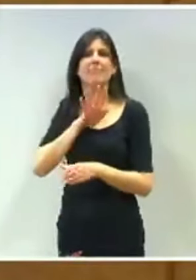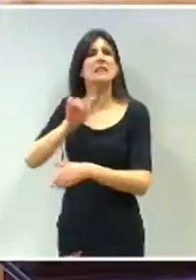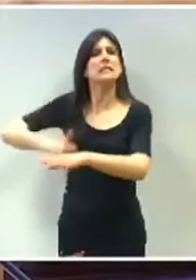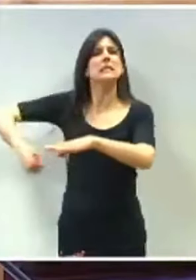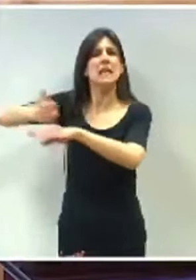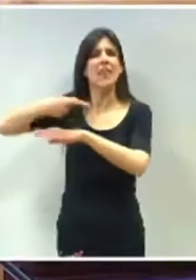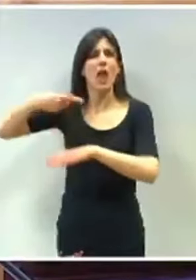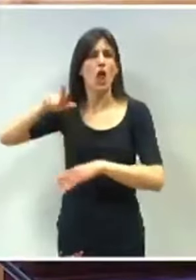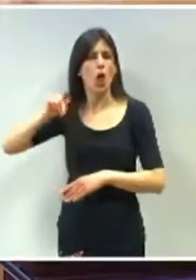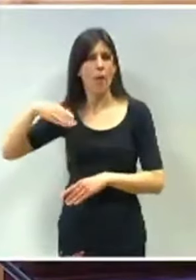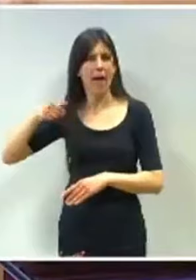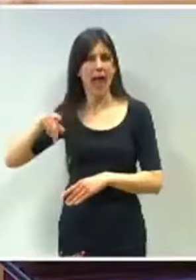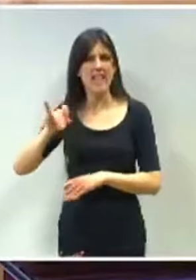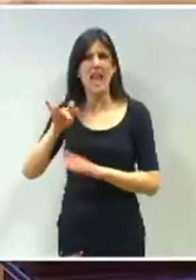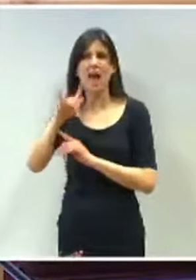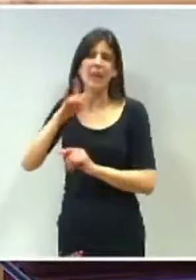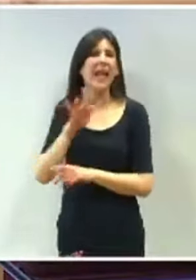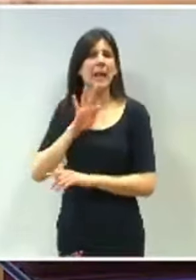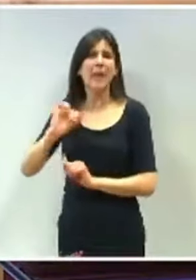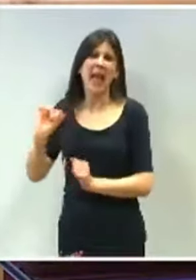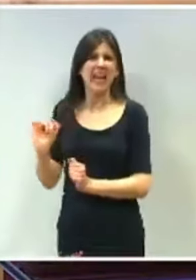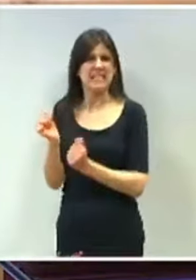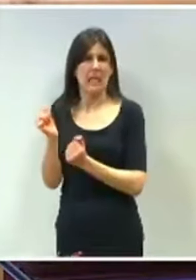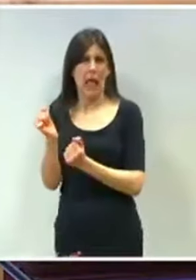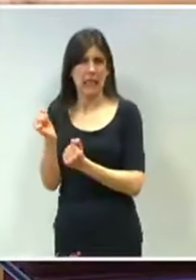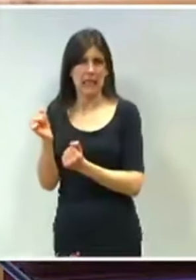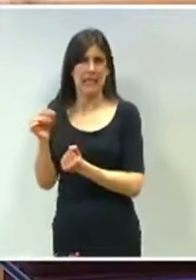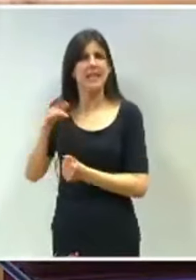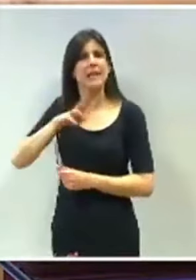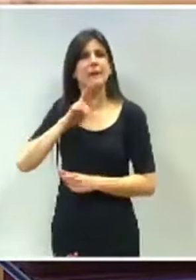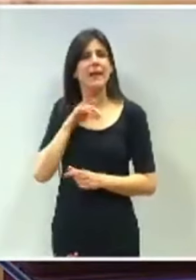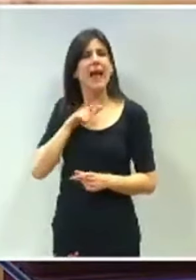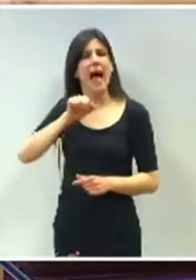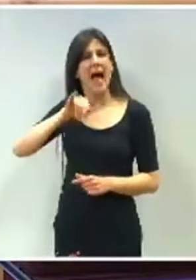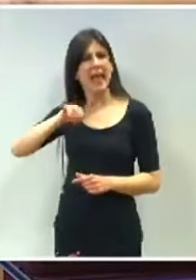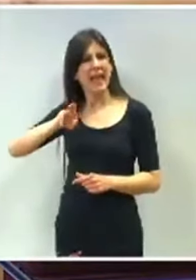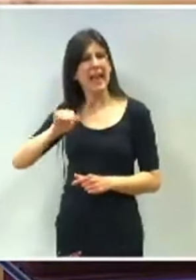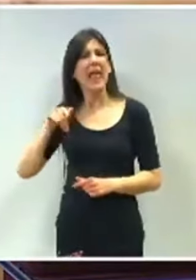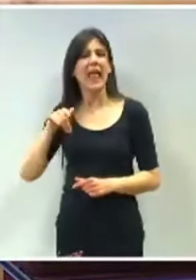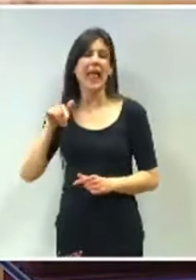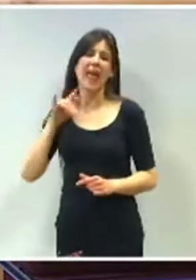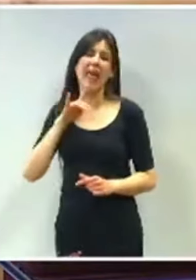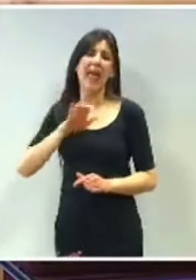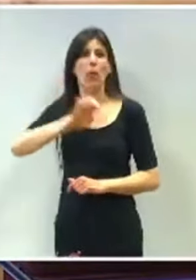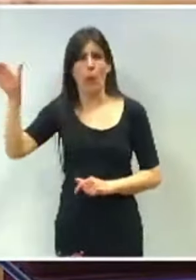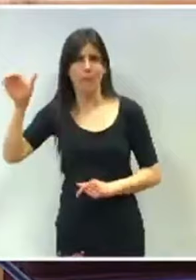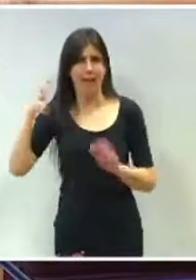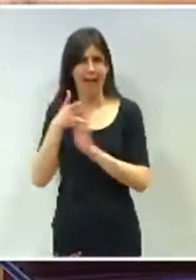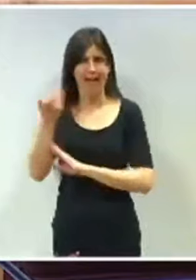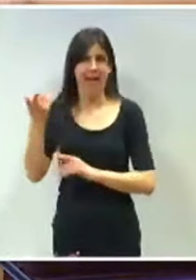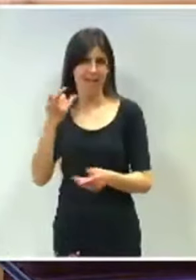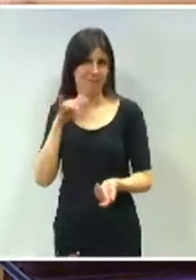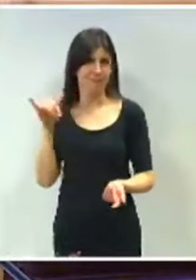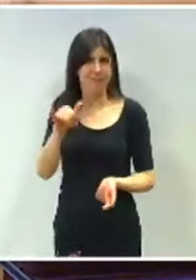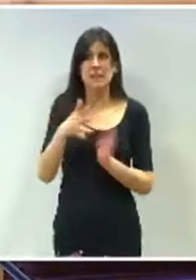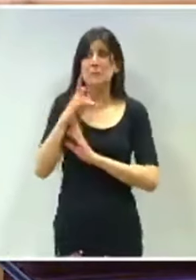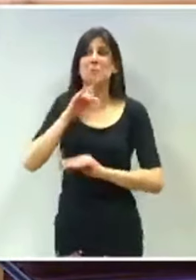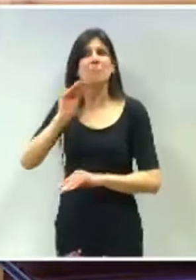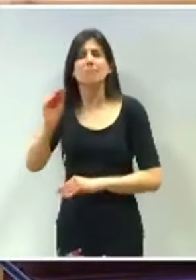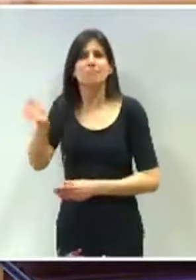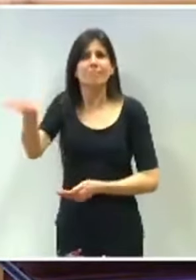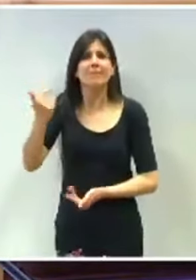tema rescate Europa le suena de algo todo un conflicto de intereses pedimos responsabilidades políticas y